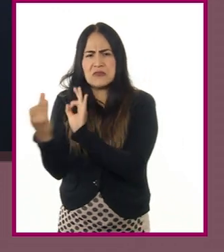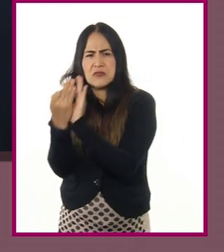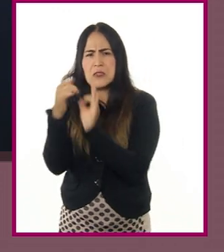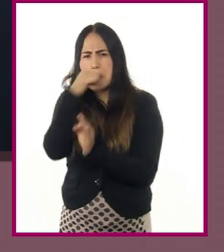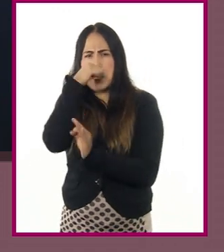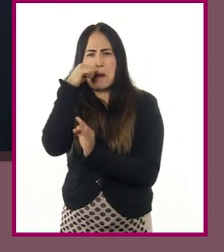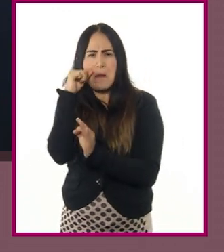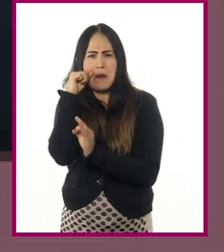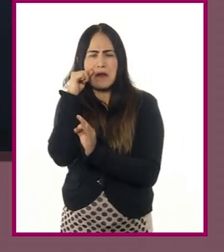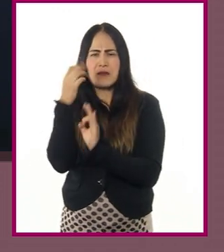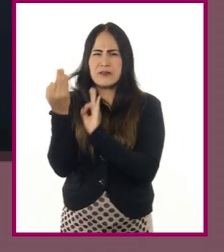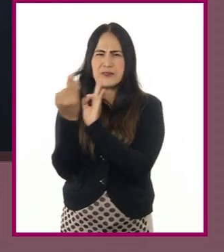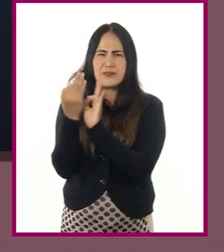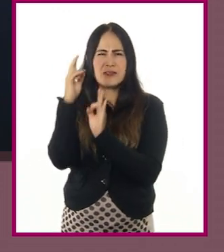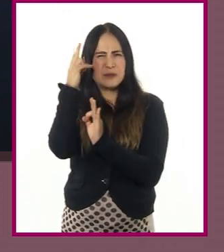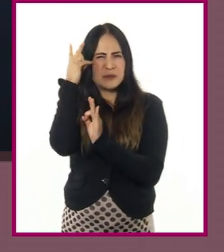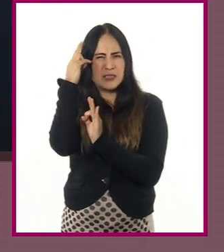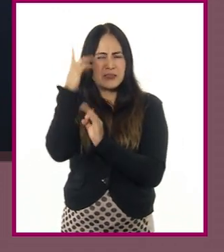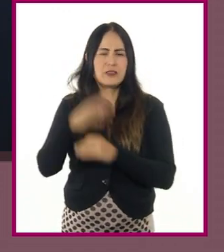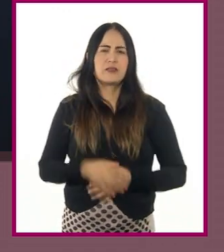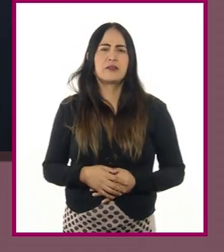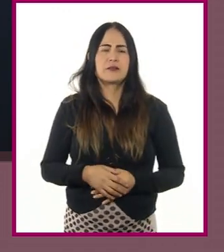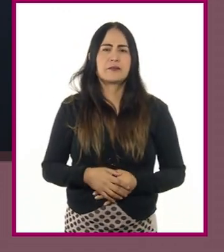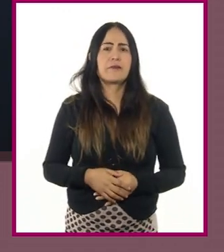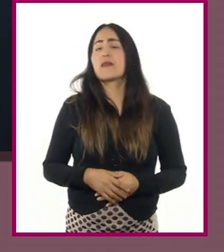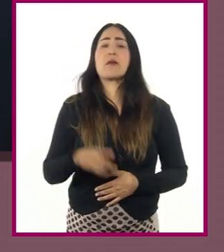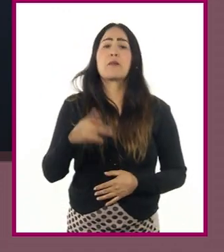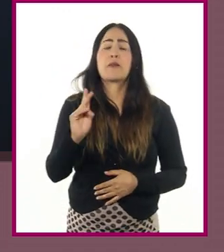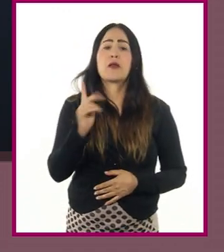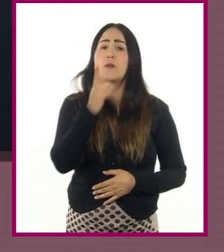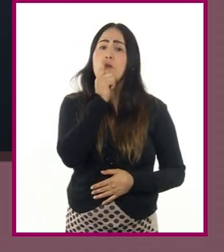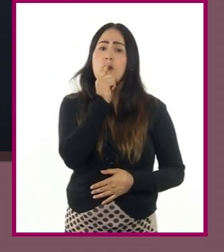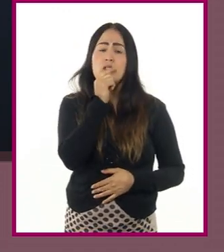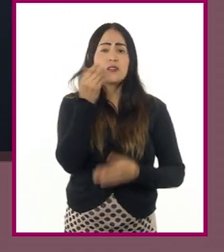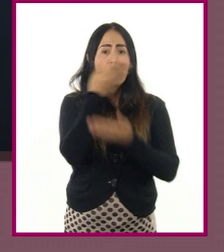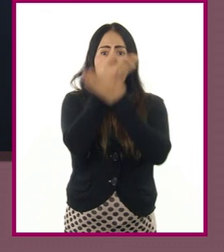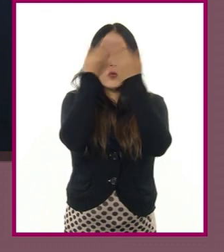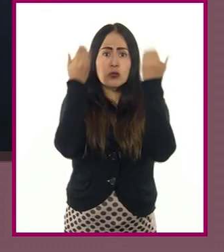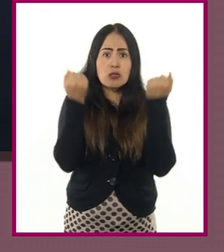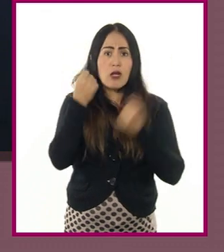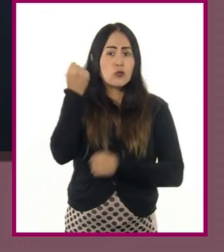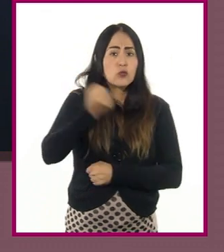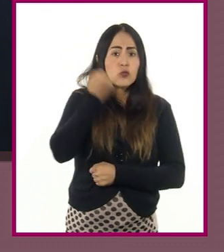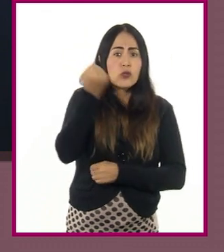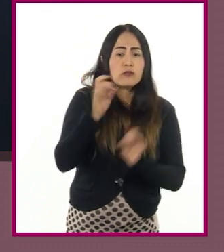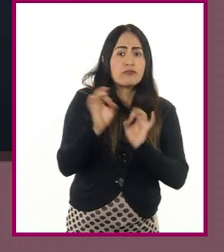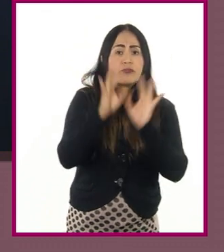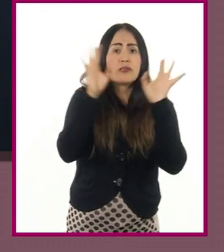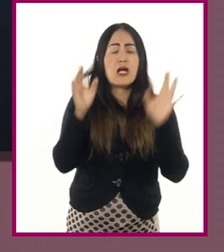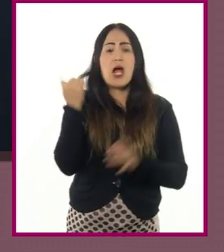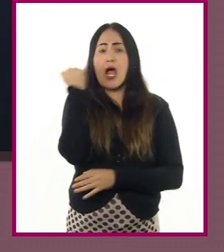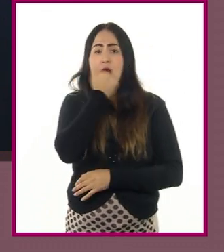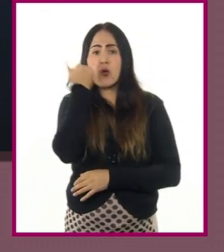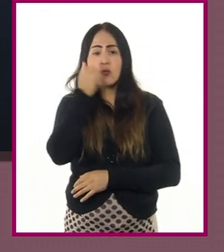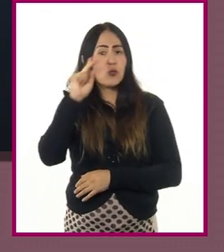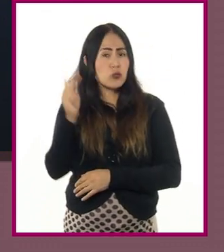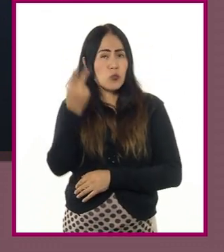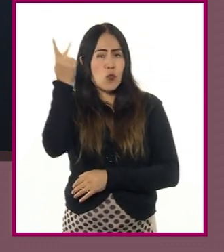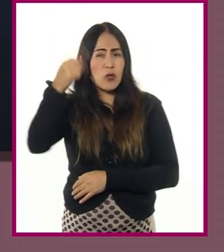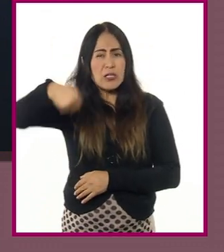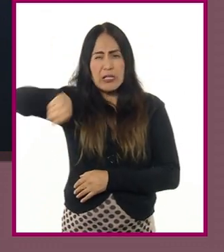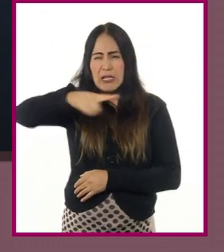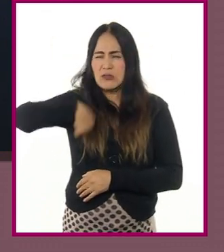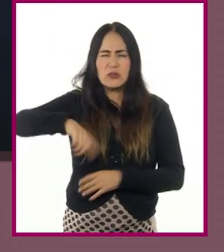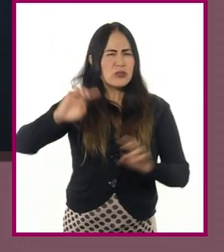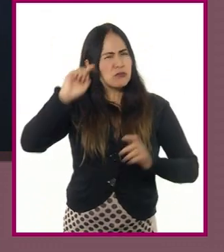¿no? Lo que no cuenta, lo que no supo la policía, y aquí interviene lo azaroso, es que los estudiantes del Poli están tan